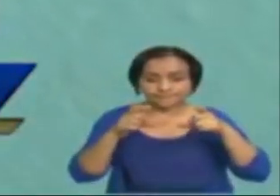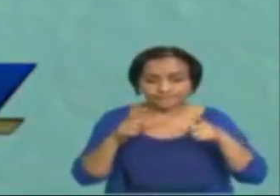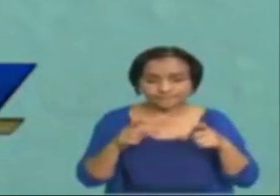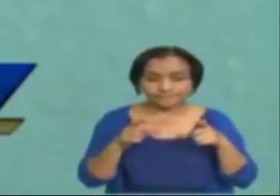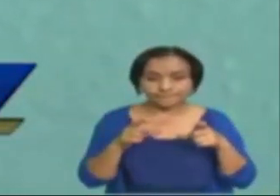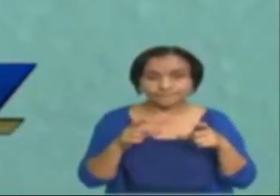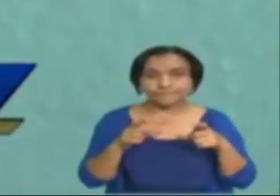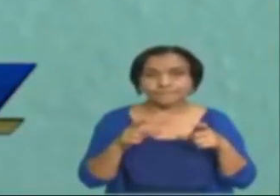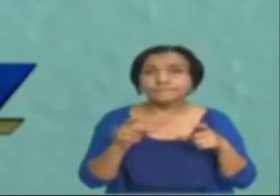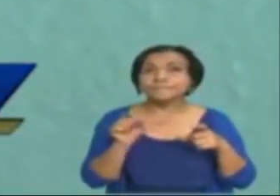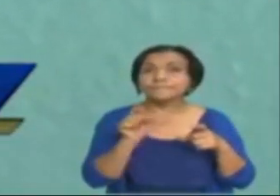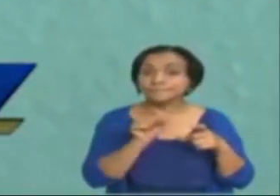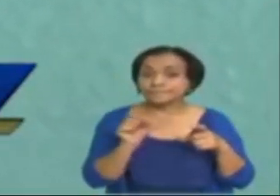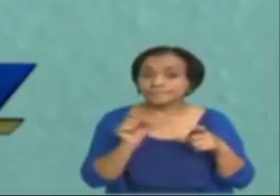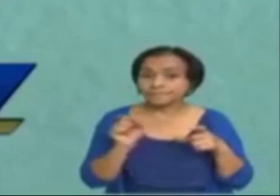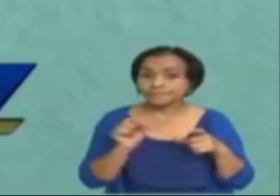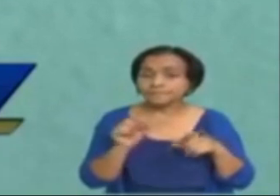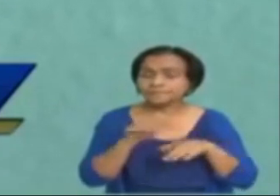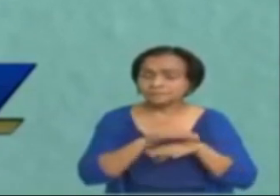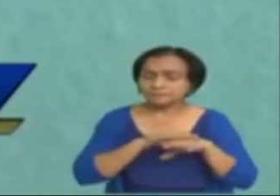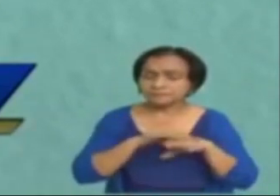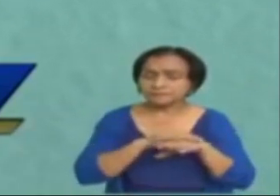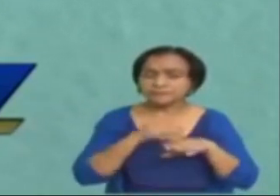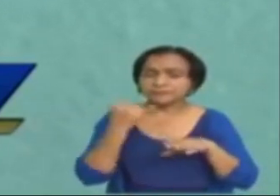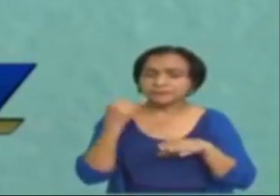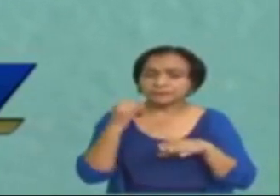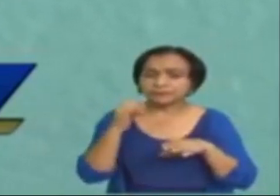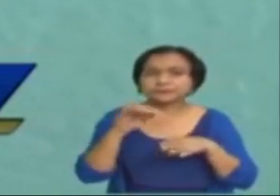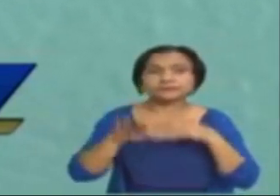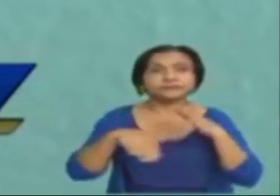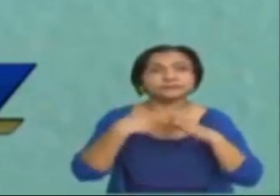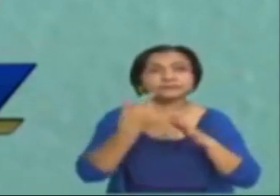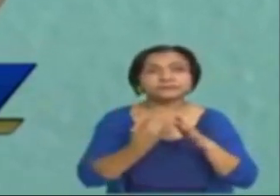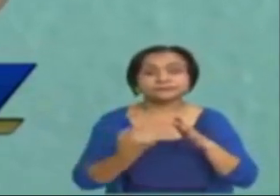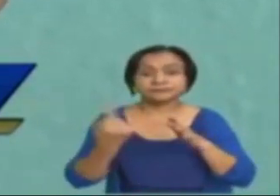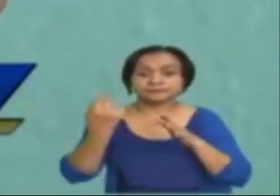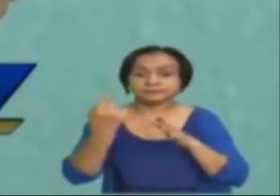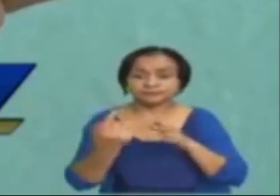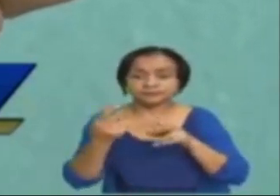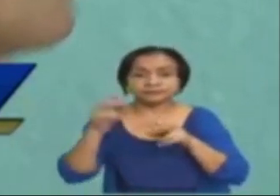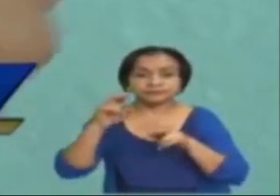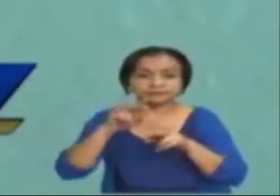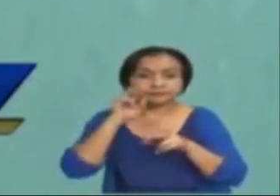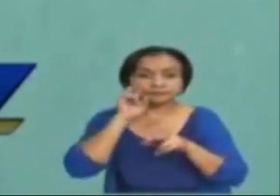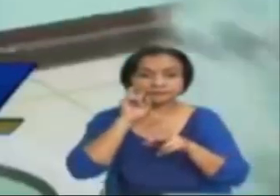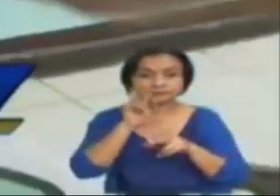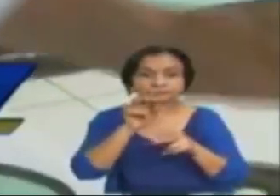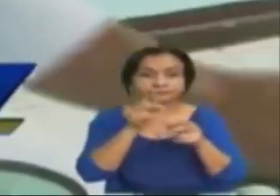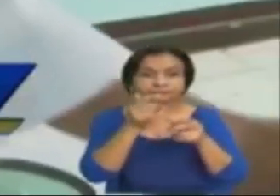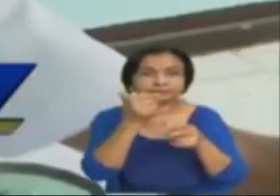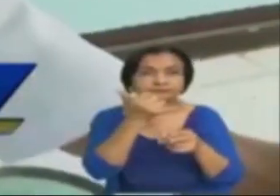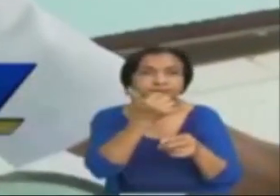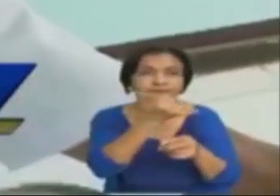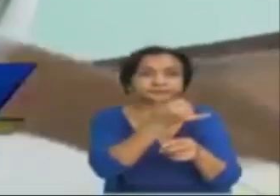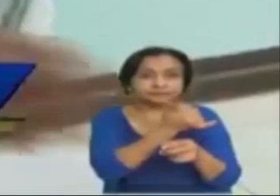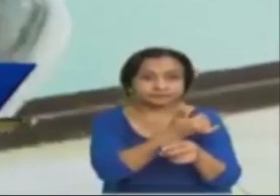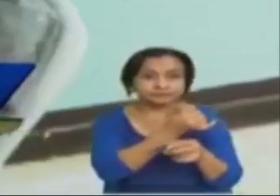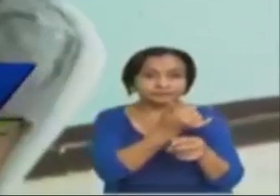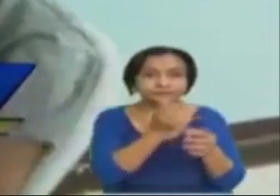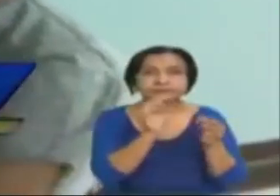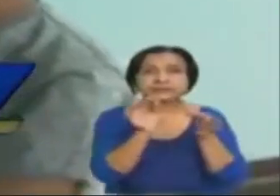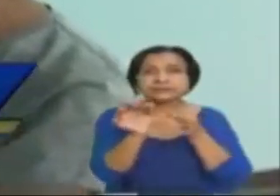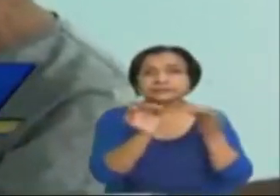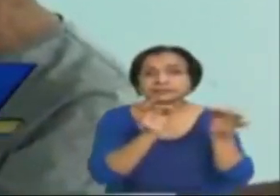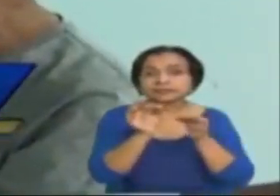ha alcanzado el 64.7% de cumplimiento. Esta es la quinta jornada y va dirigida a personas